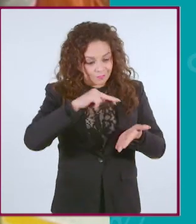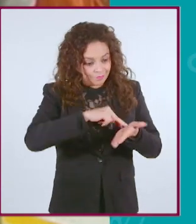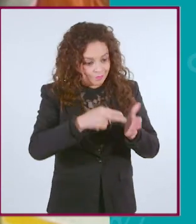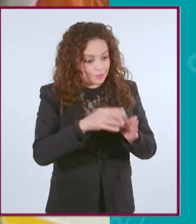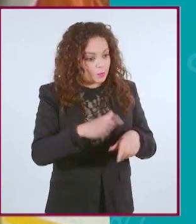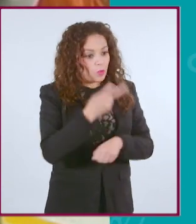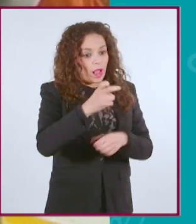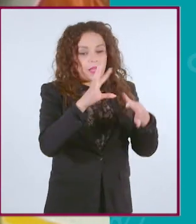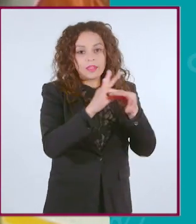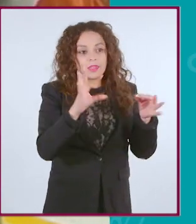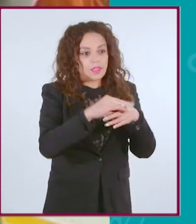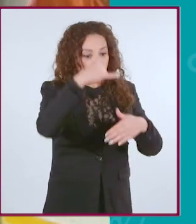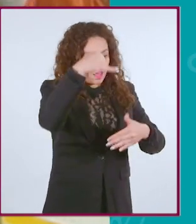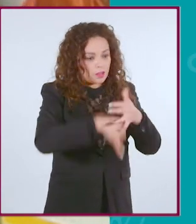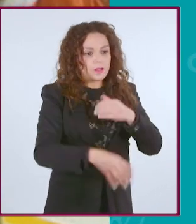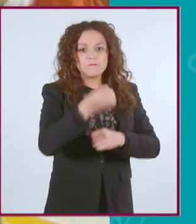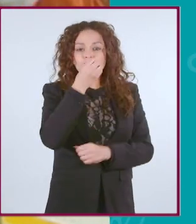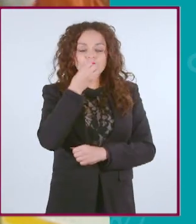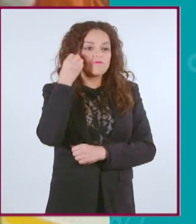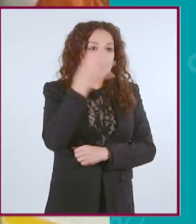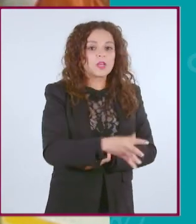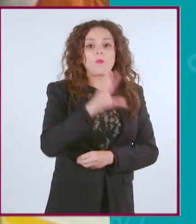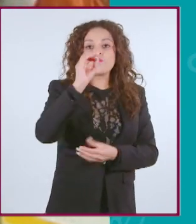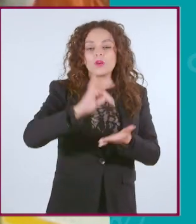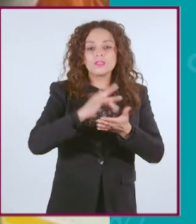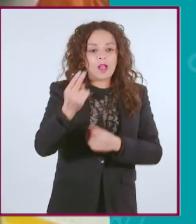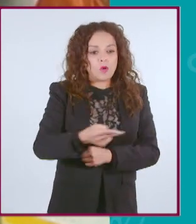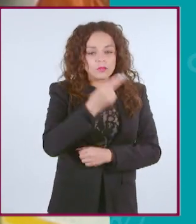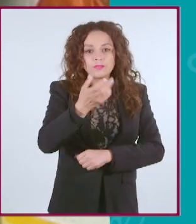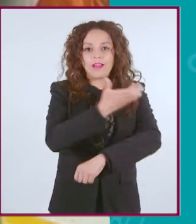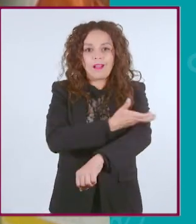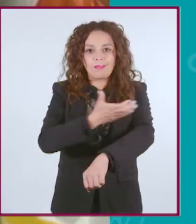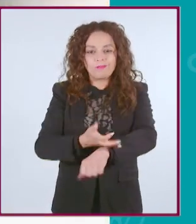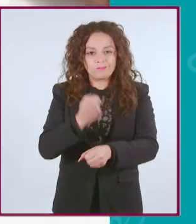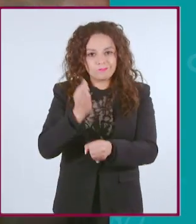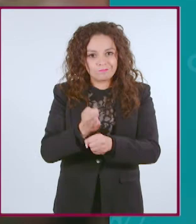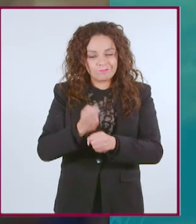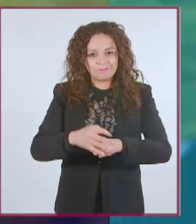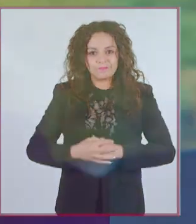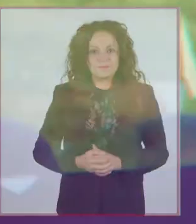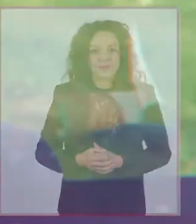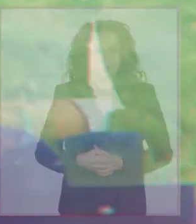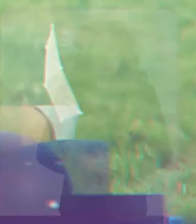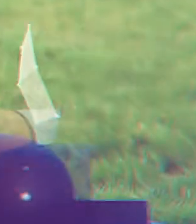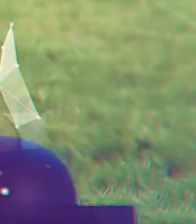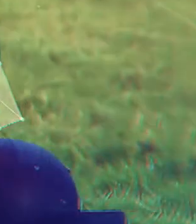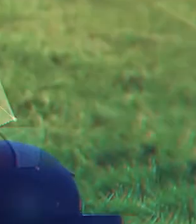esta explicación, fue maravillosa. A ustedes muchas gracias por habernos acompañado una vez más.